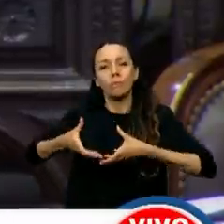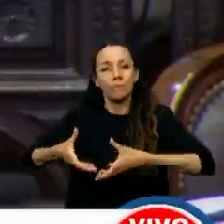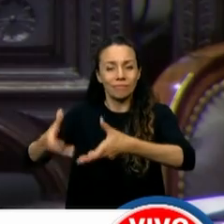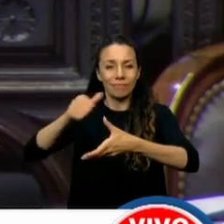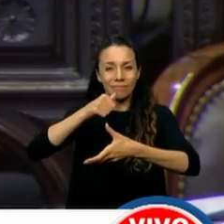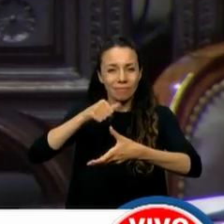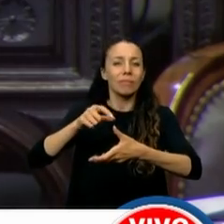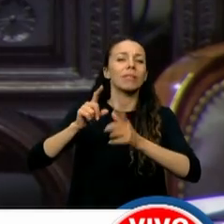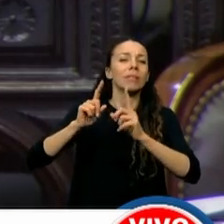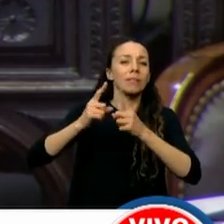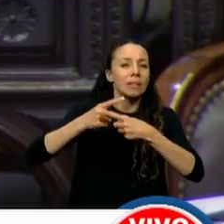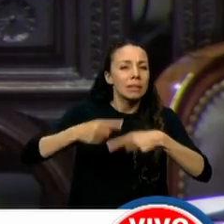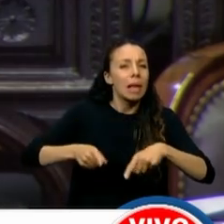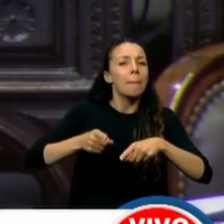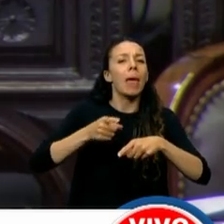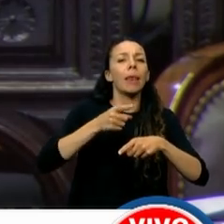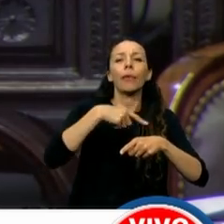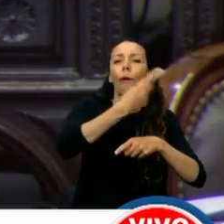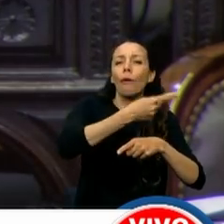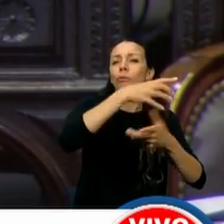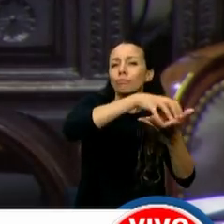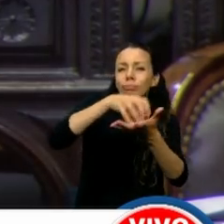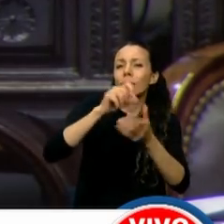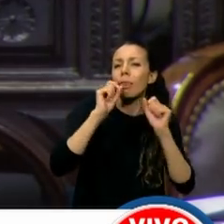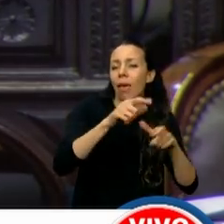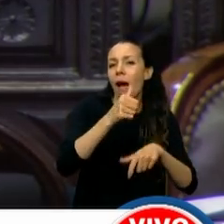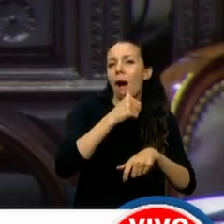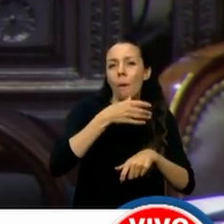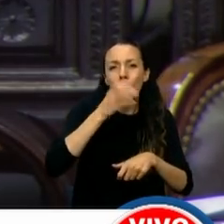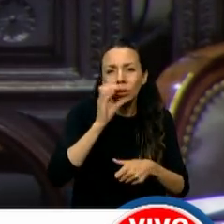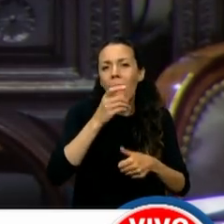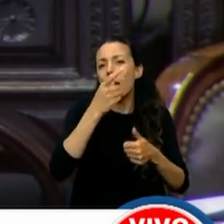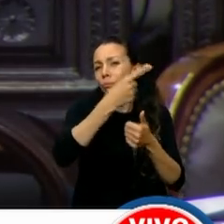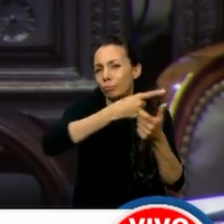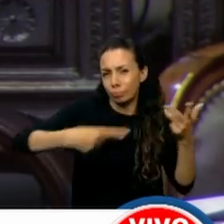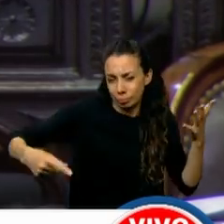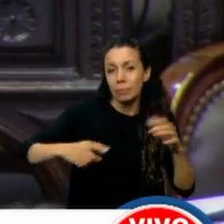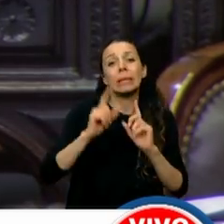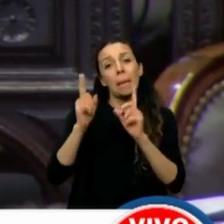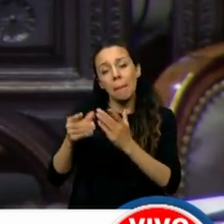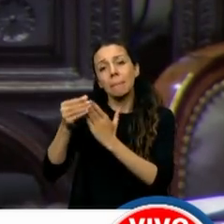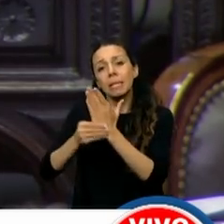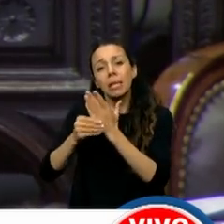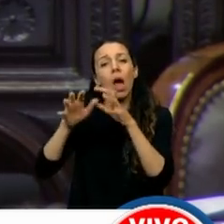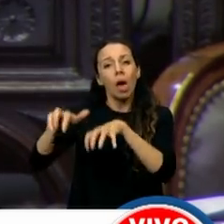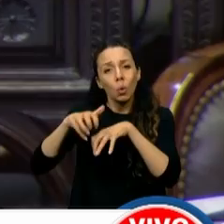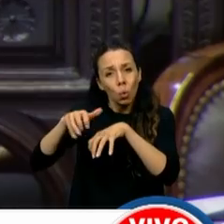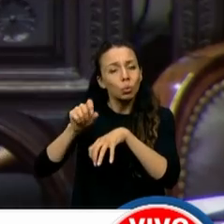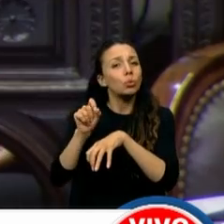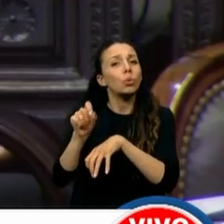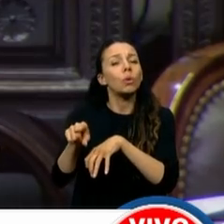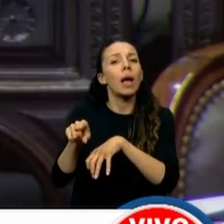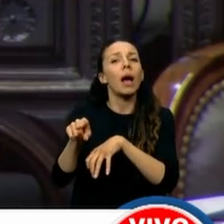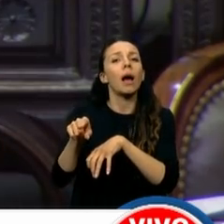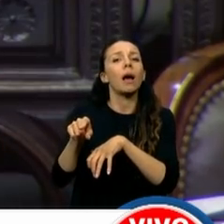todo lo que tiene que ver con iniciativas de agua potable saneamiento infraestructura hídrica también para el ministerio de agricultura en lo que tiene que ver con